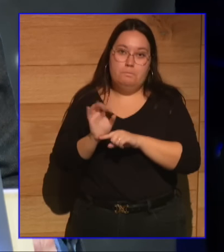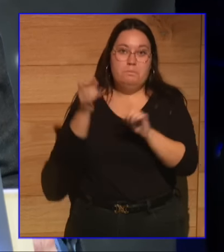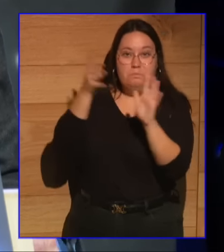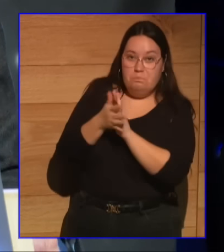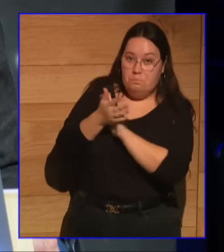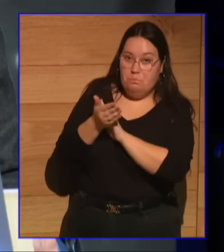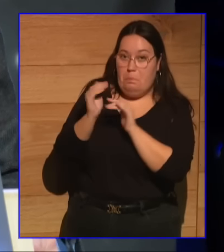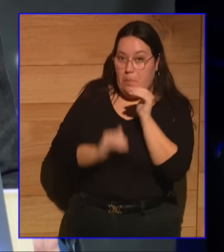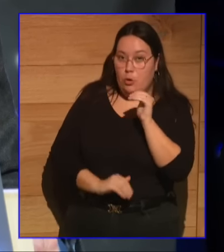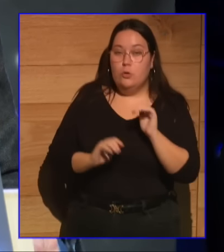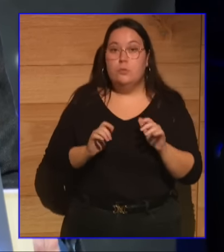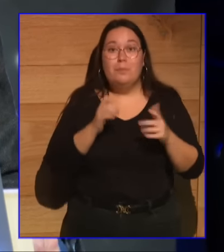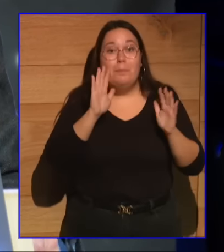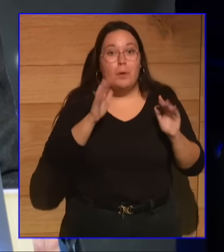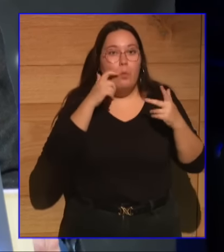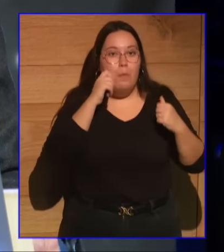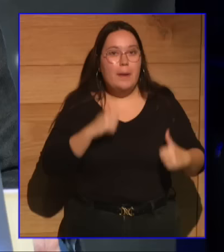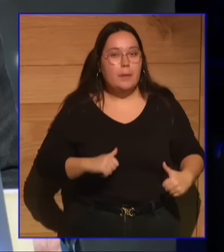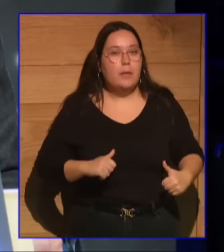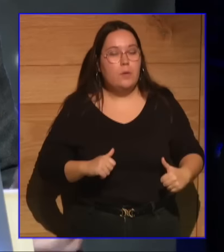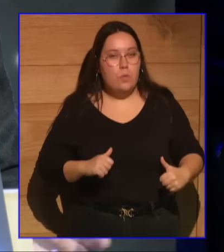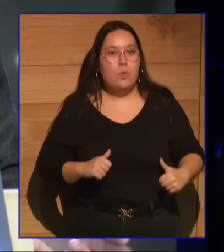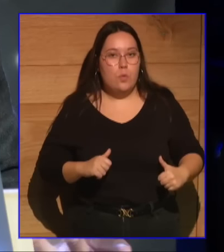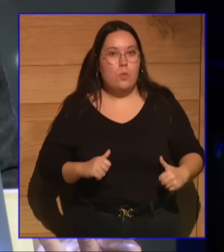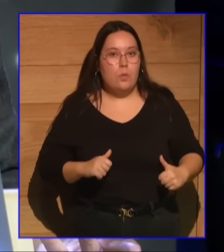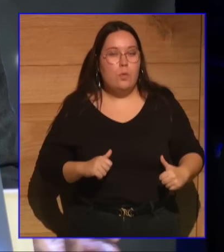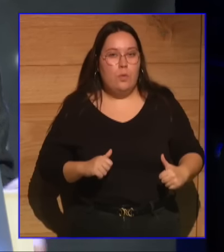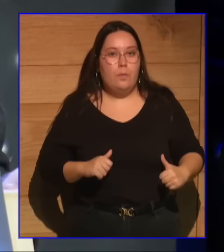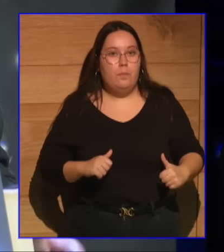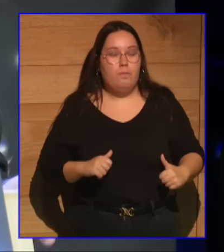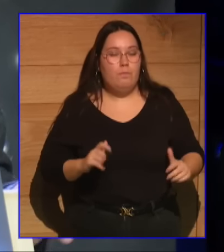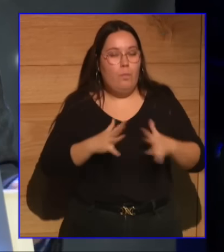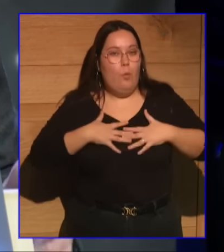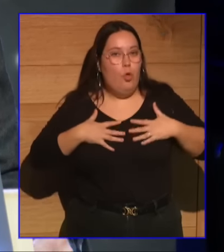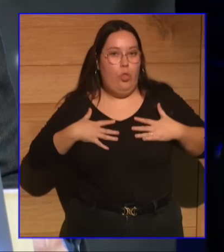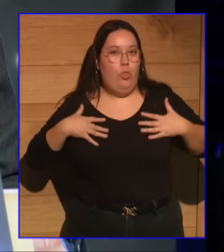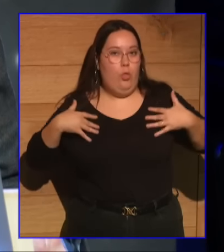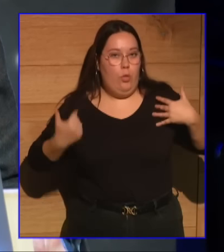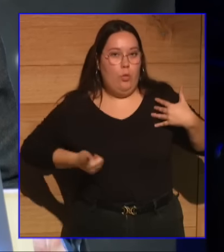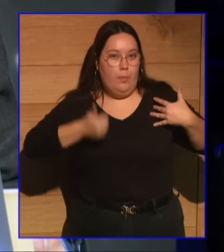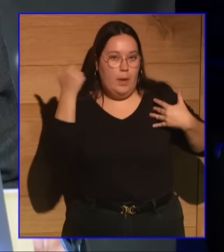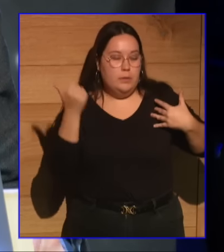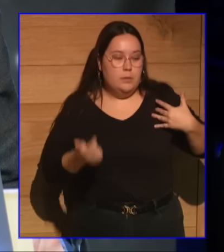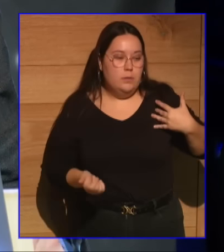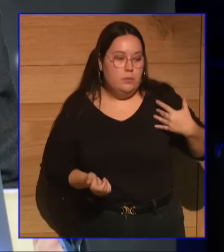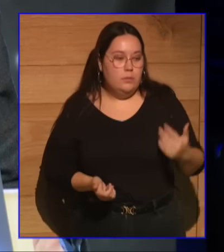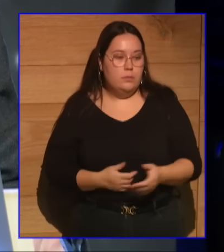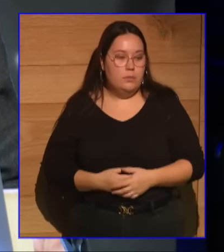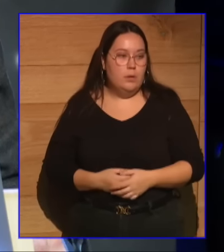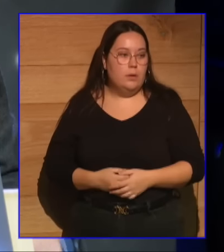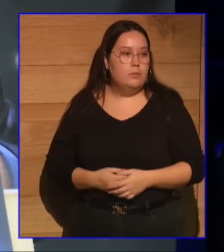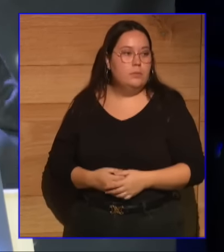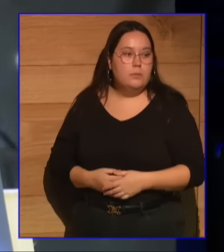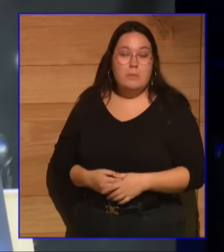narrativo y humanamente, sin embargo, llega a zonas más limítrofes y complejas.